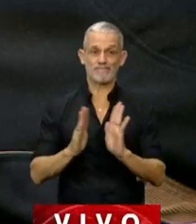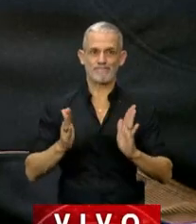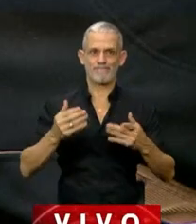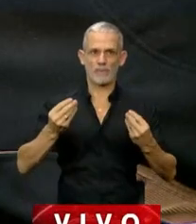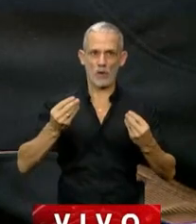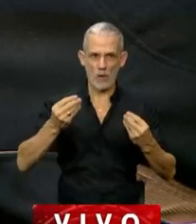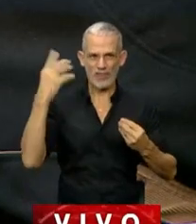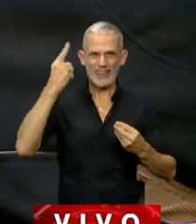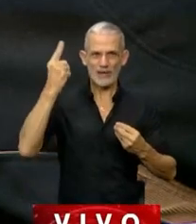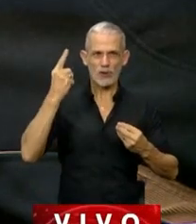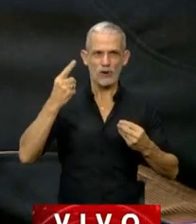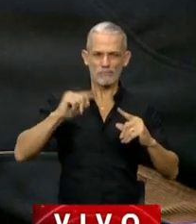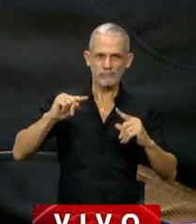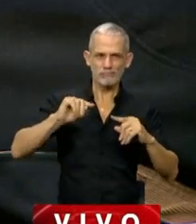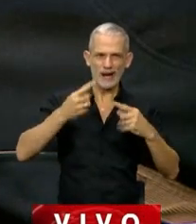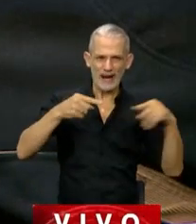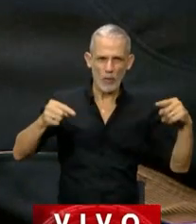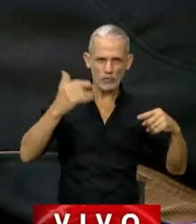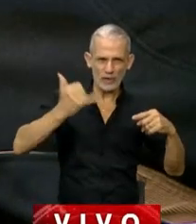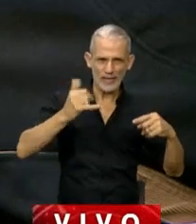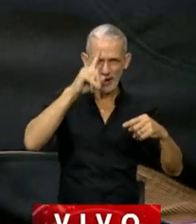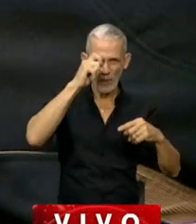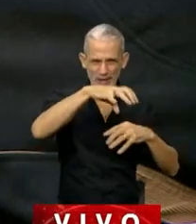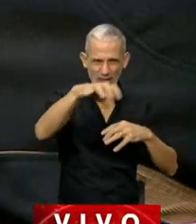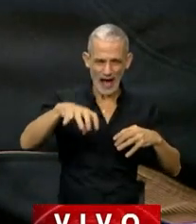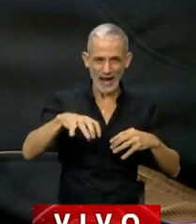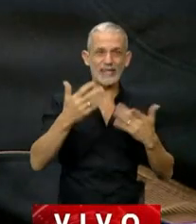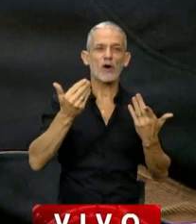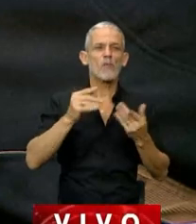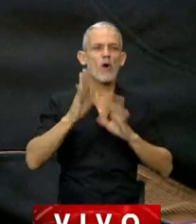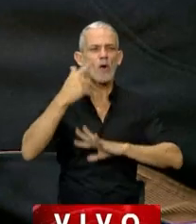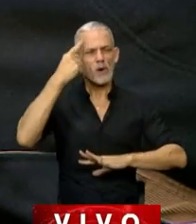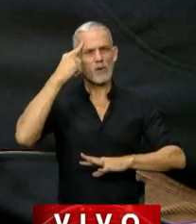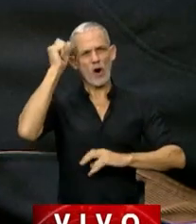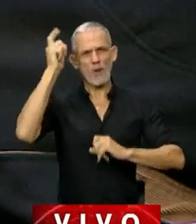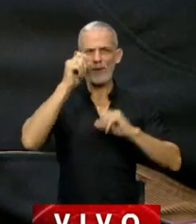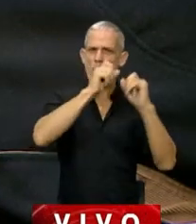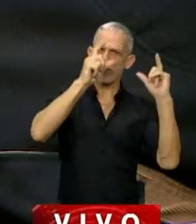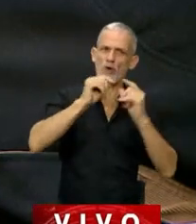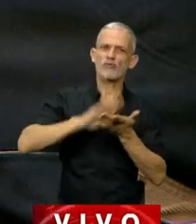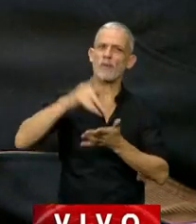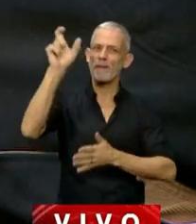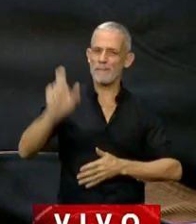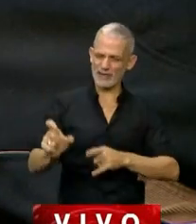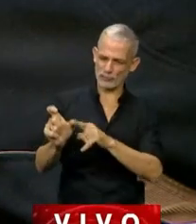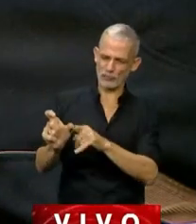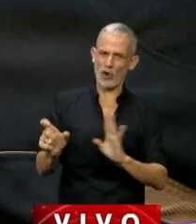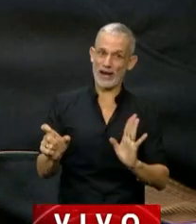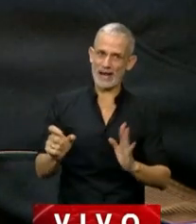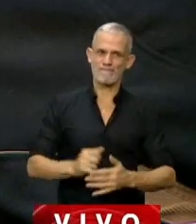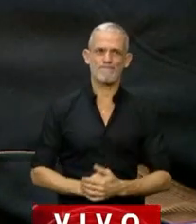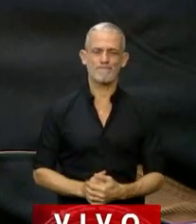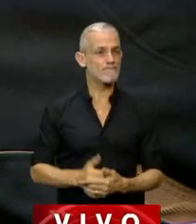gestión que se tenga, de los recursos con los que se cuente y del posicionamiento ideológico que hay sobre las personas. Me parece